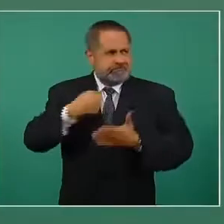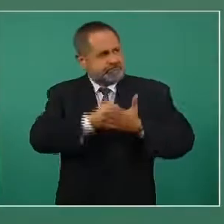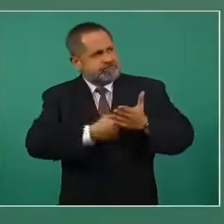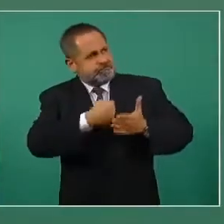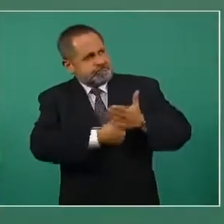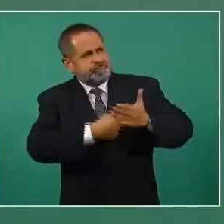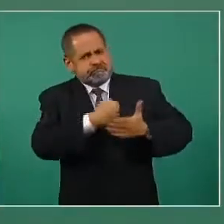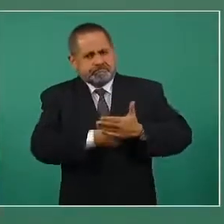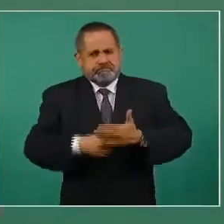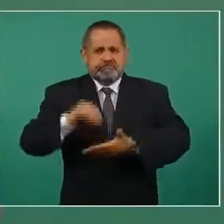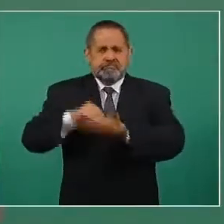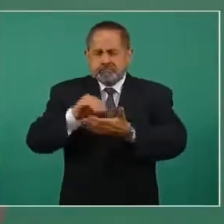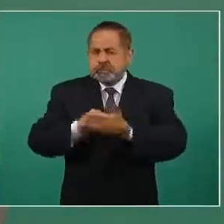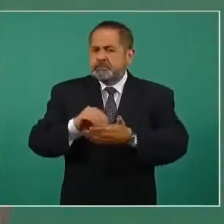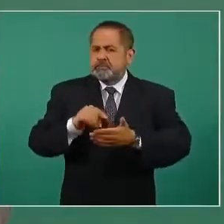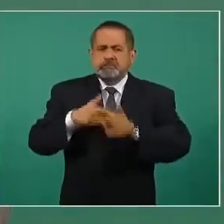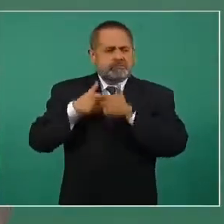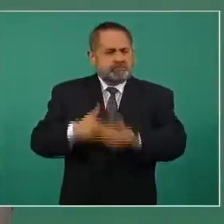que había que continuar